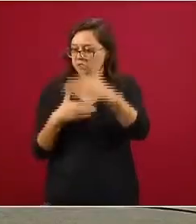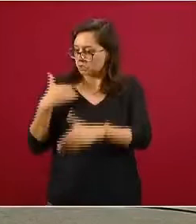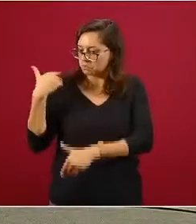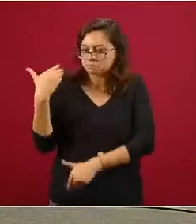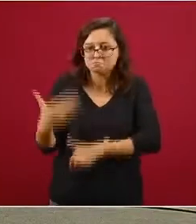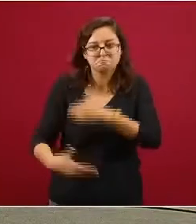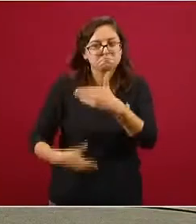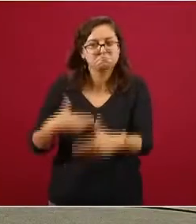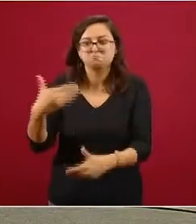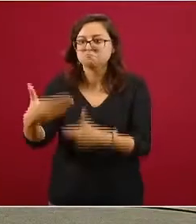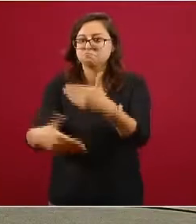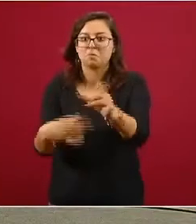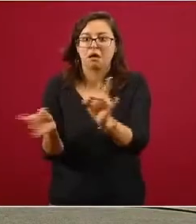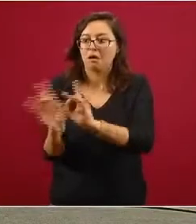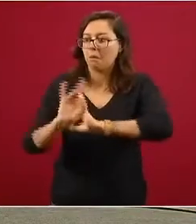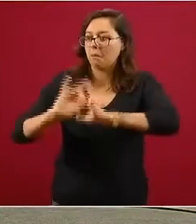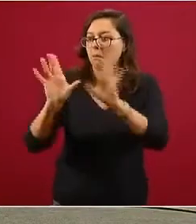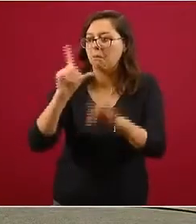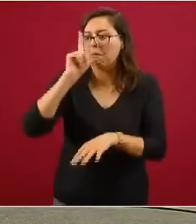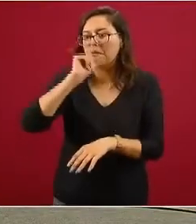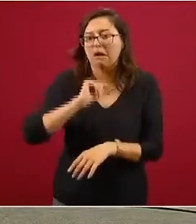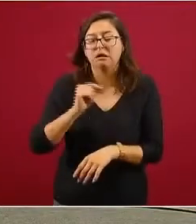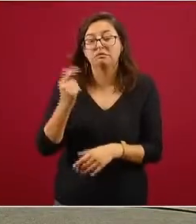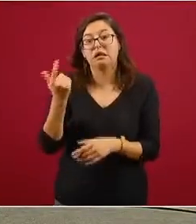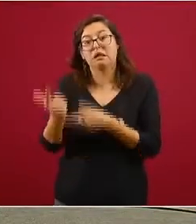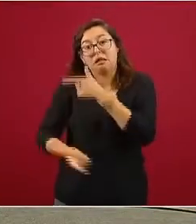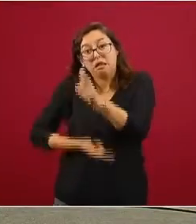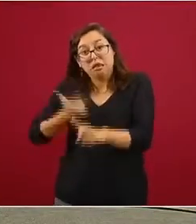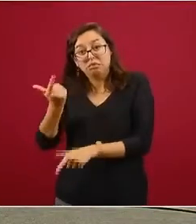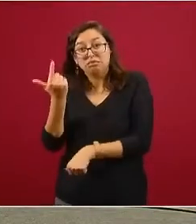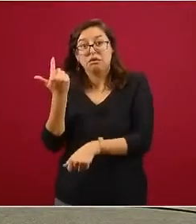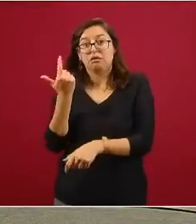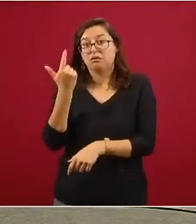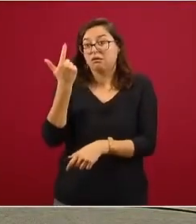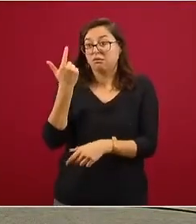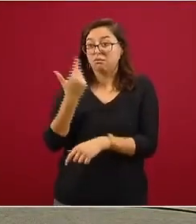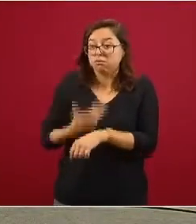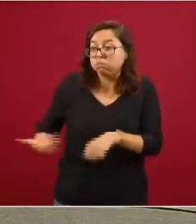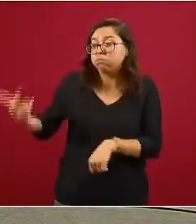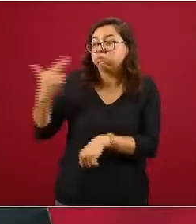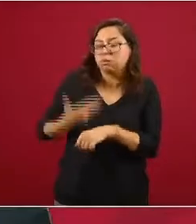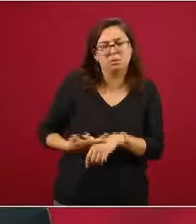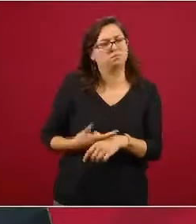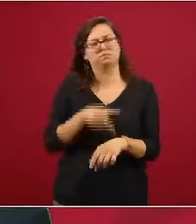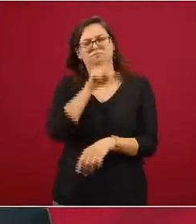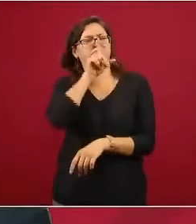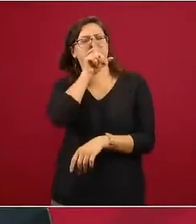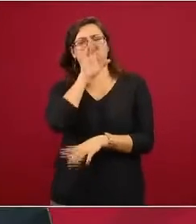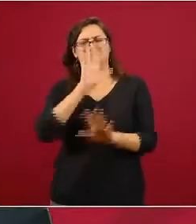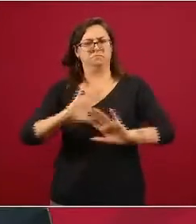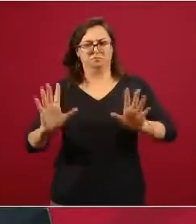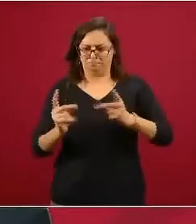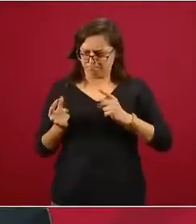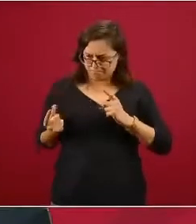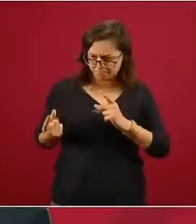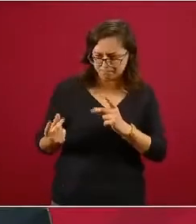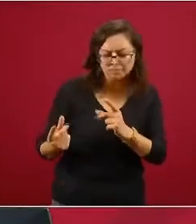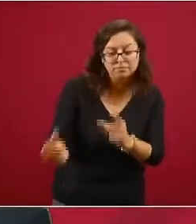obstáculo de procedimiento, de burocracia que pudiera hacer lento el acceso a la vacuna, que lo único que pudiera